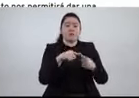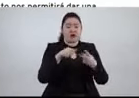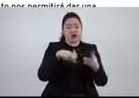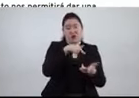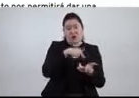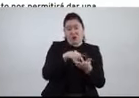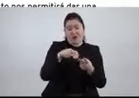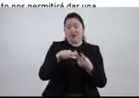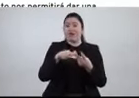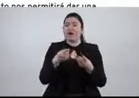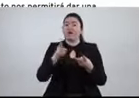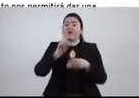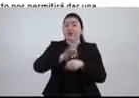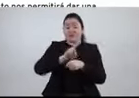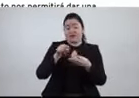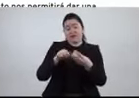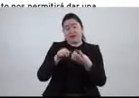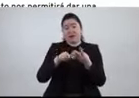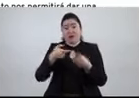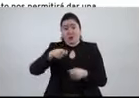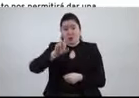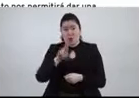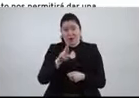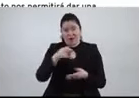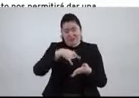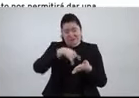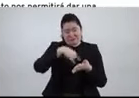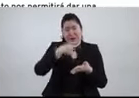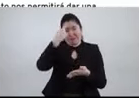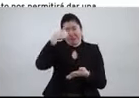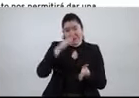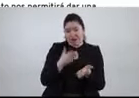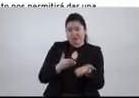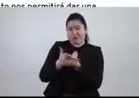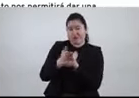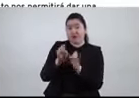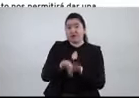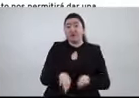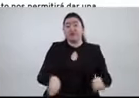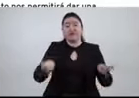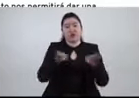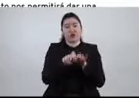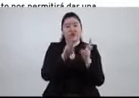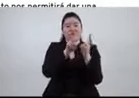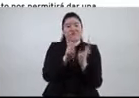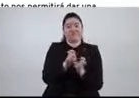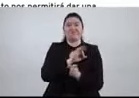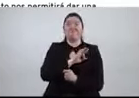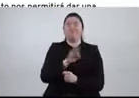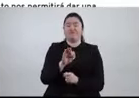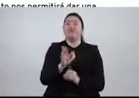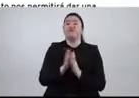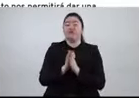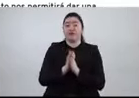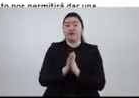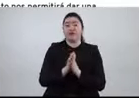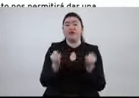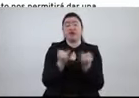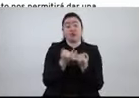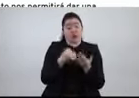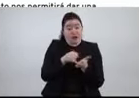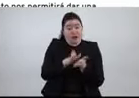un código QR para la validación en la unidad vacunadora para el ingreso. Esto es importante que si pueden lo descarguen y aún mejor si pueden